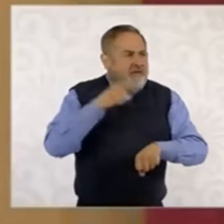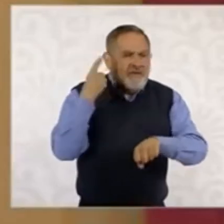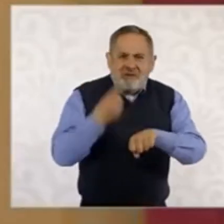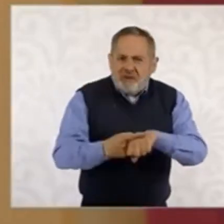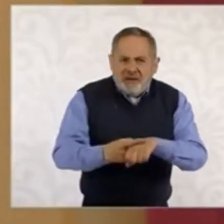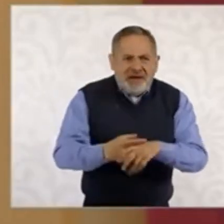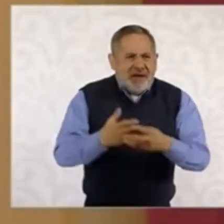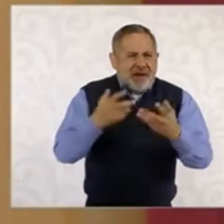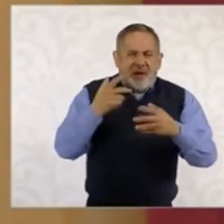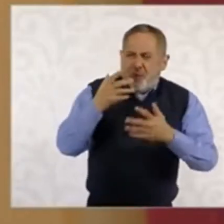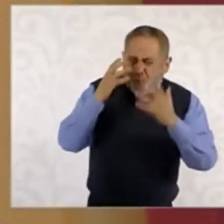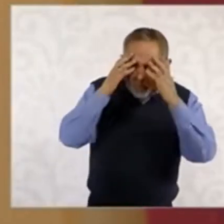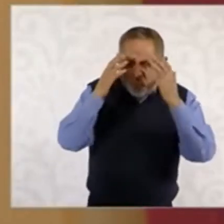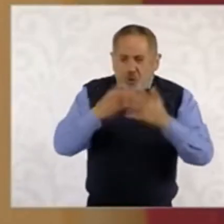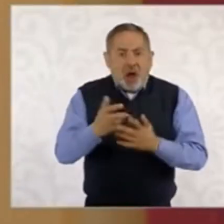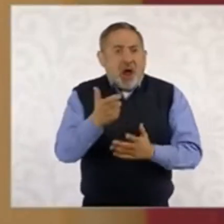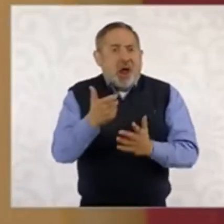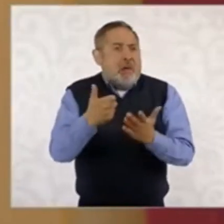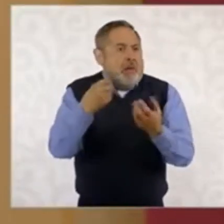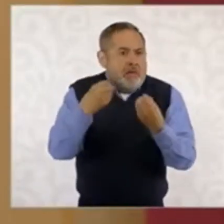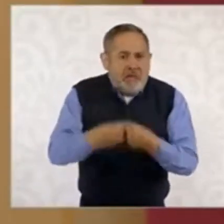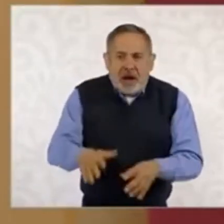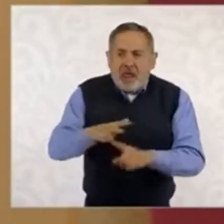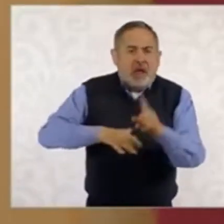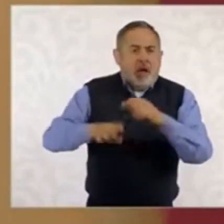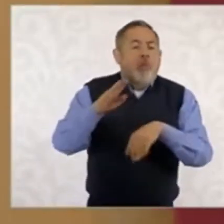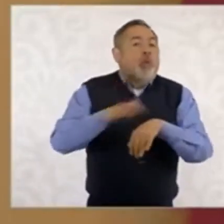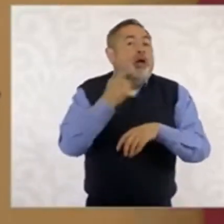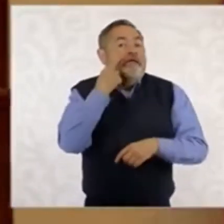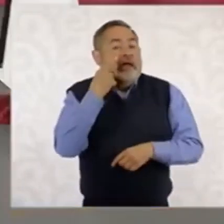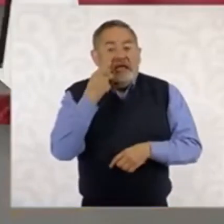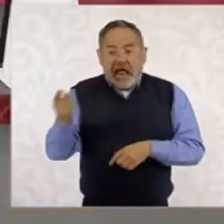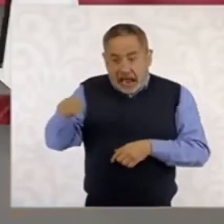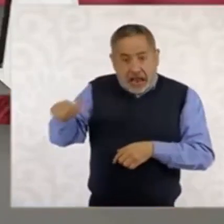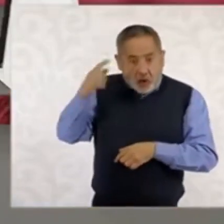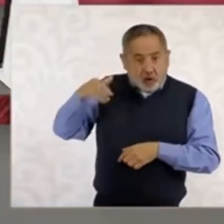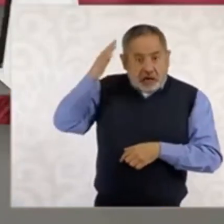potable, daños a la economía local porque se dedicaban también a las